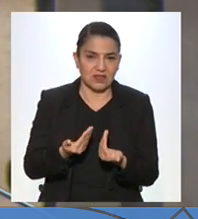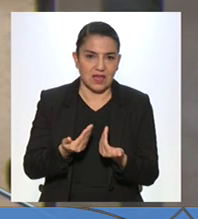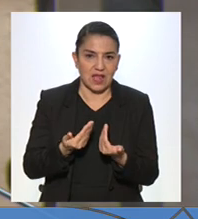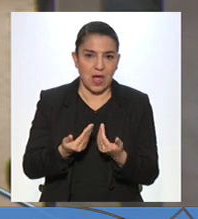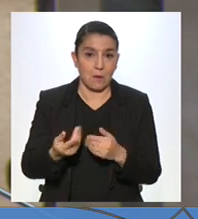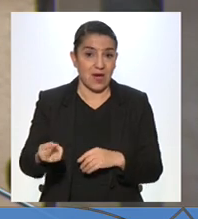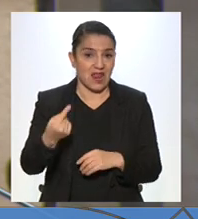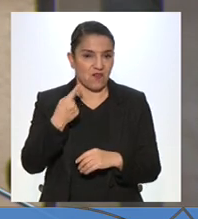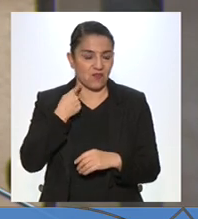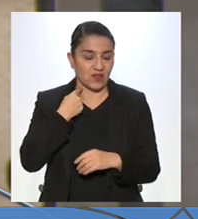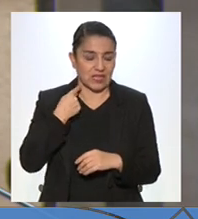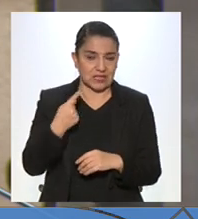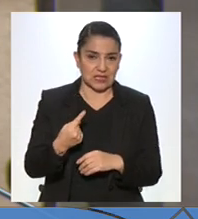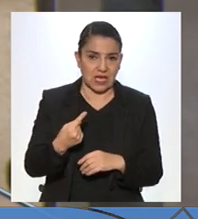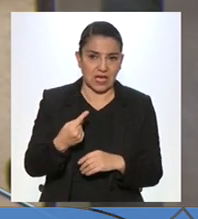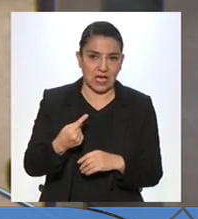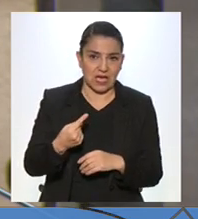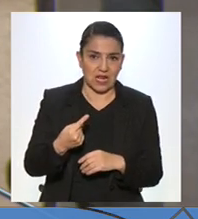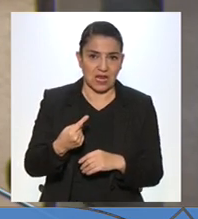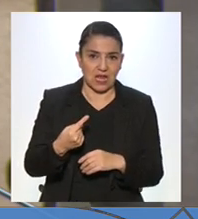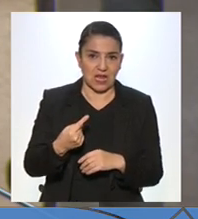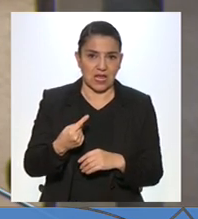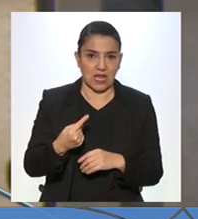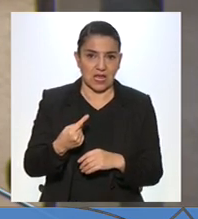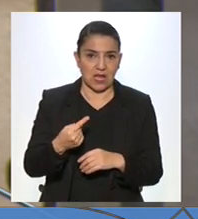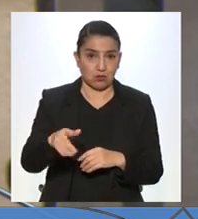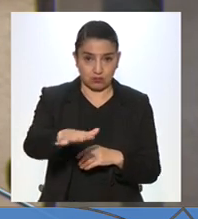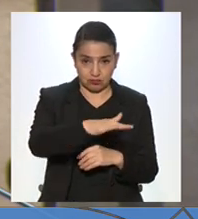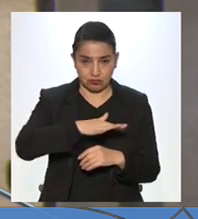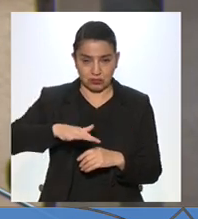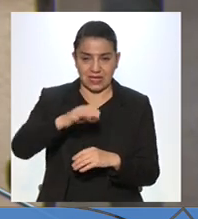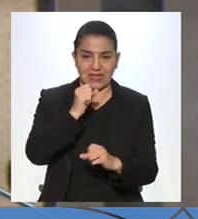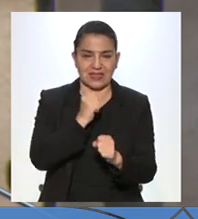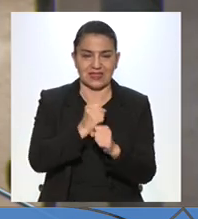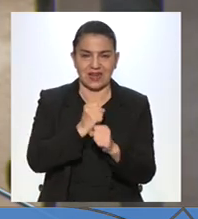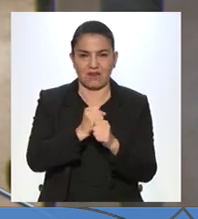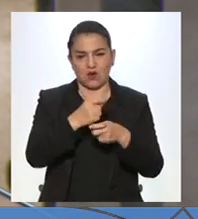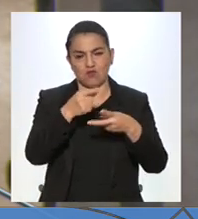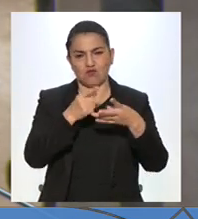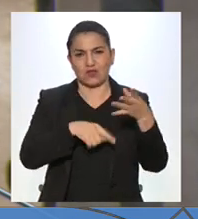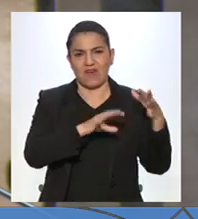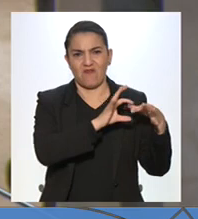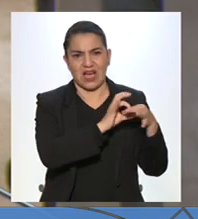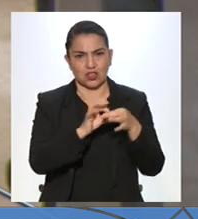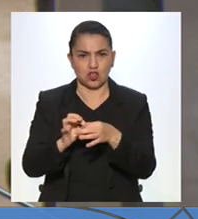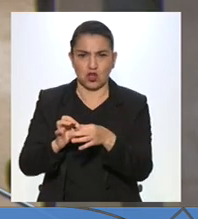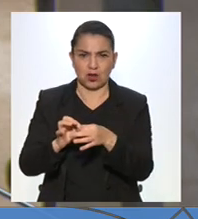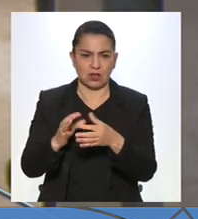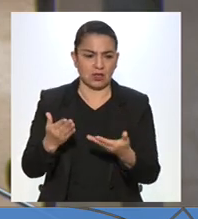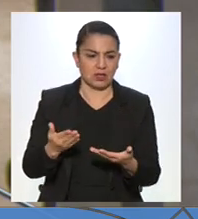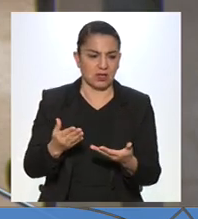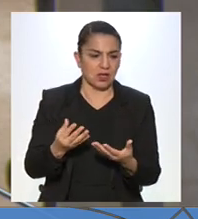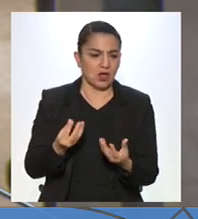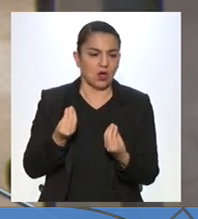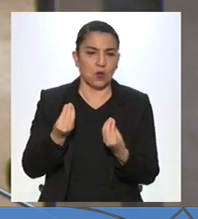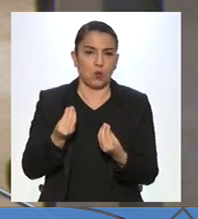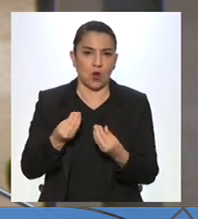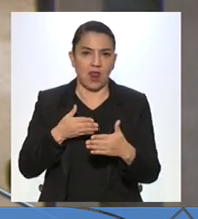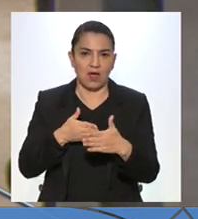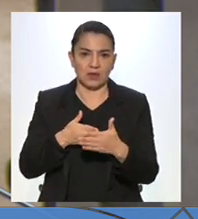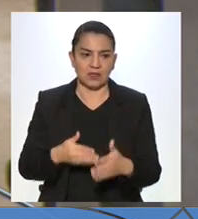incidir sobre un mercado del trabajo que está tan intervenido desde todos los lados es, por supuesto, muy